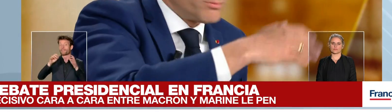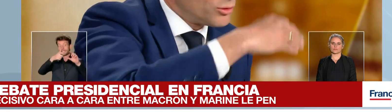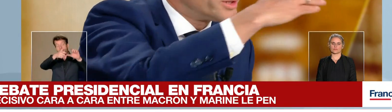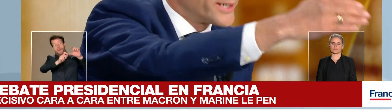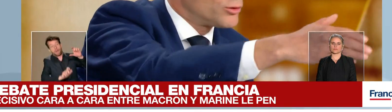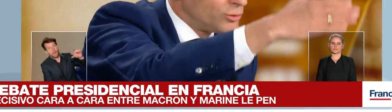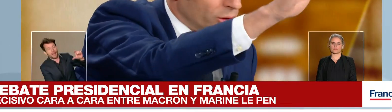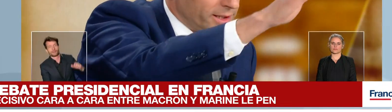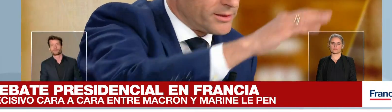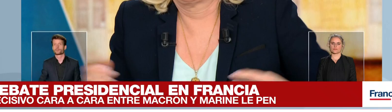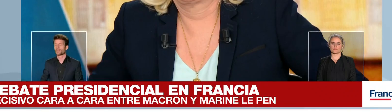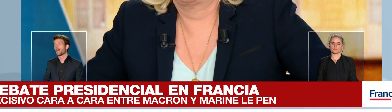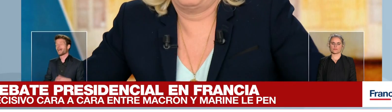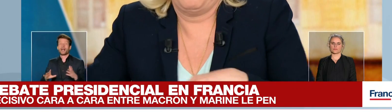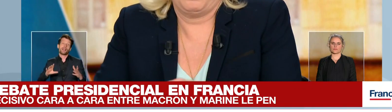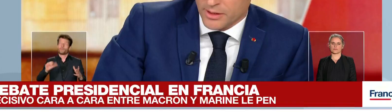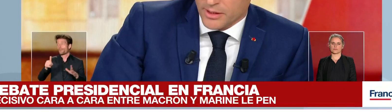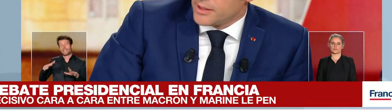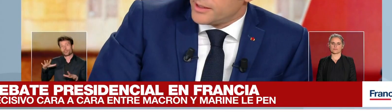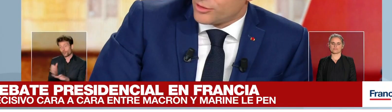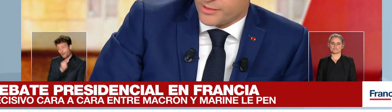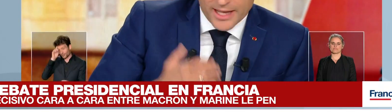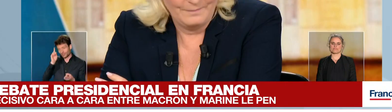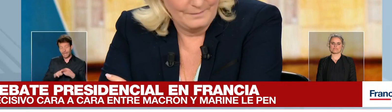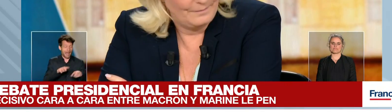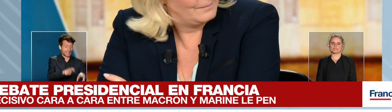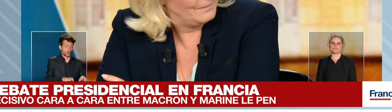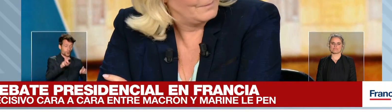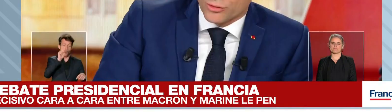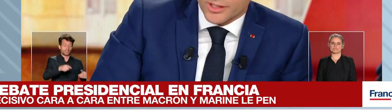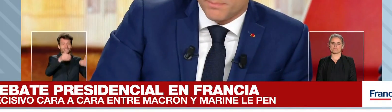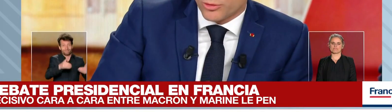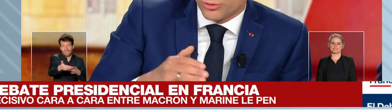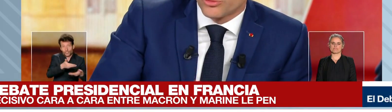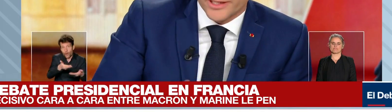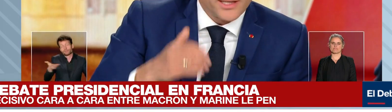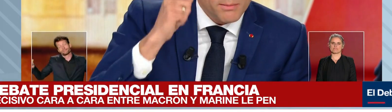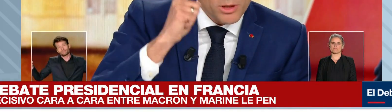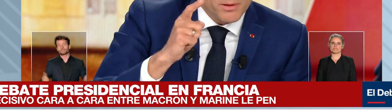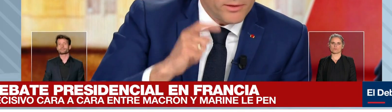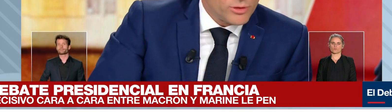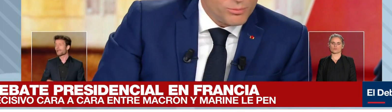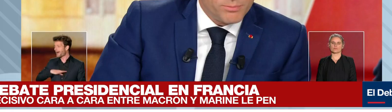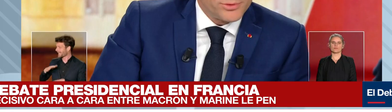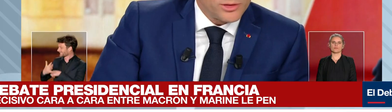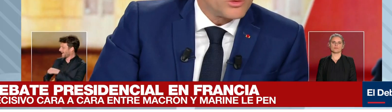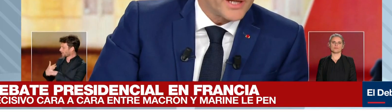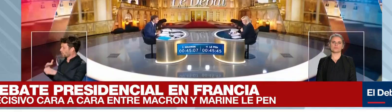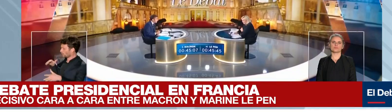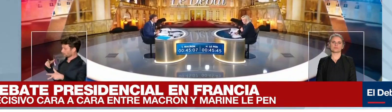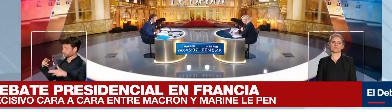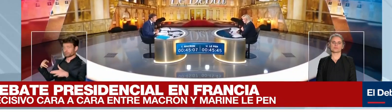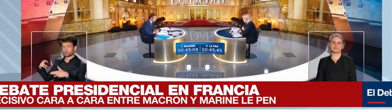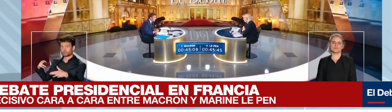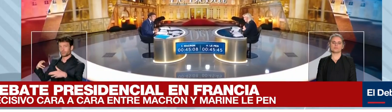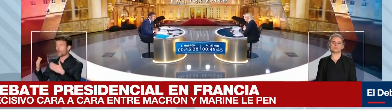Bueno, lamento que no poder continuar sobre el tema de la agricultura, que es tan esencial, y sobre la industria, porque en este quinquenio, por primera vez desde hace